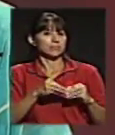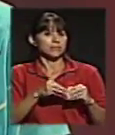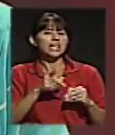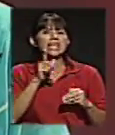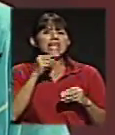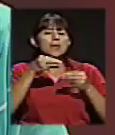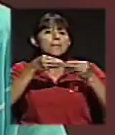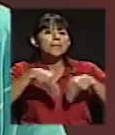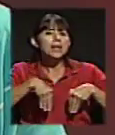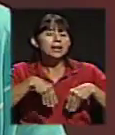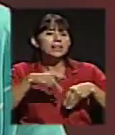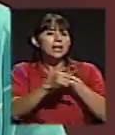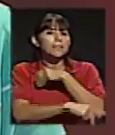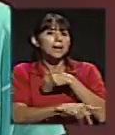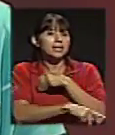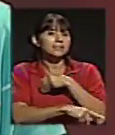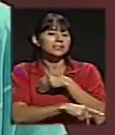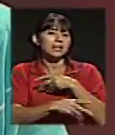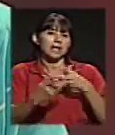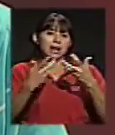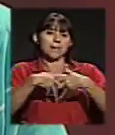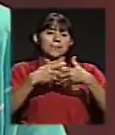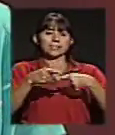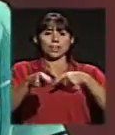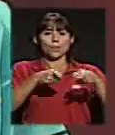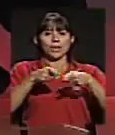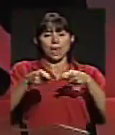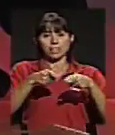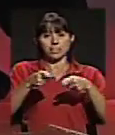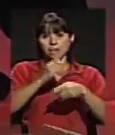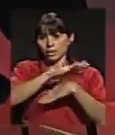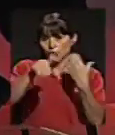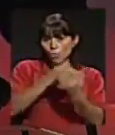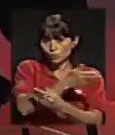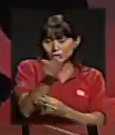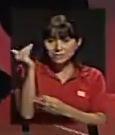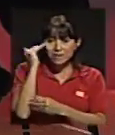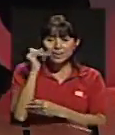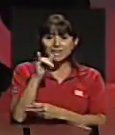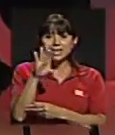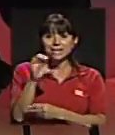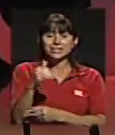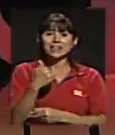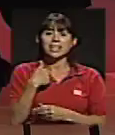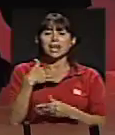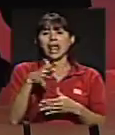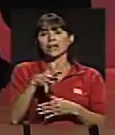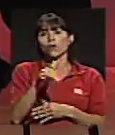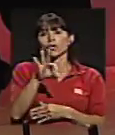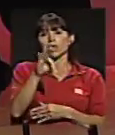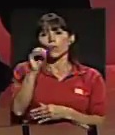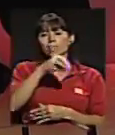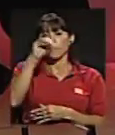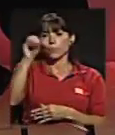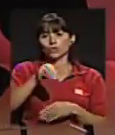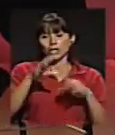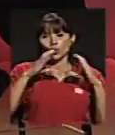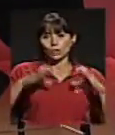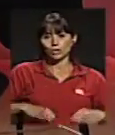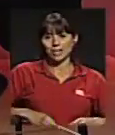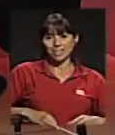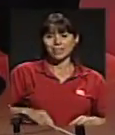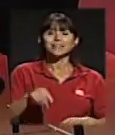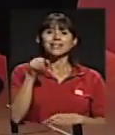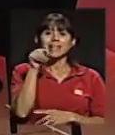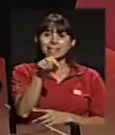es el operador dominante. Para nadie es un secreto que el ICE tiene alrededor del 90% de los clientes y es el que va a